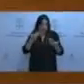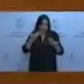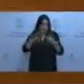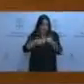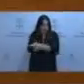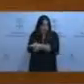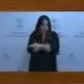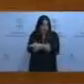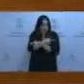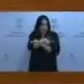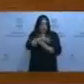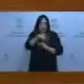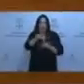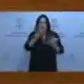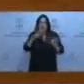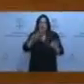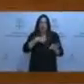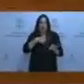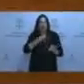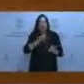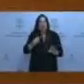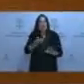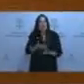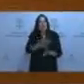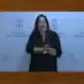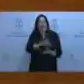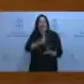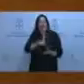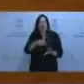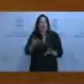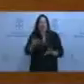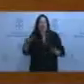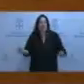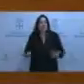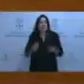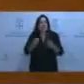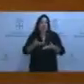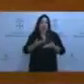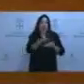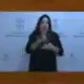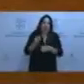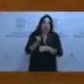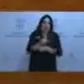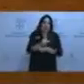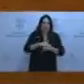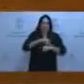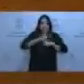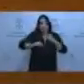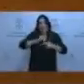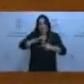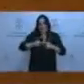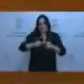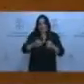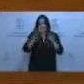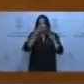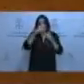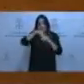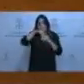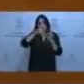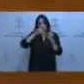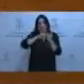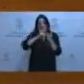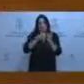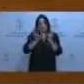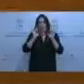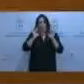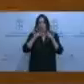decía anteriormente, de la más que necesaria mejora en cuanto a ayudas y becas a las familias de los alumnos del sistema educativo asturiano, bien sea en